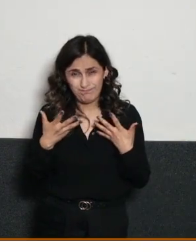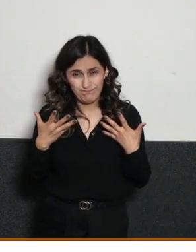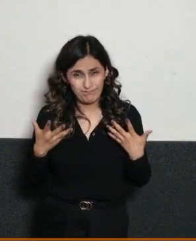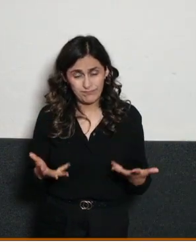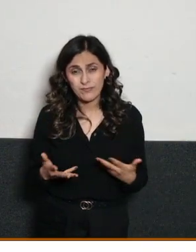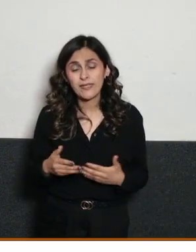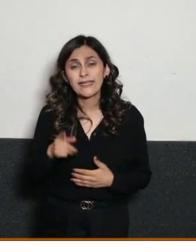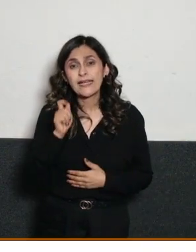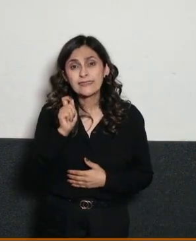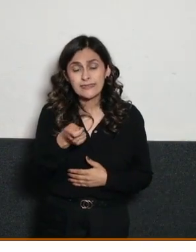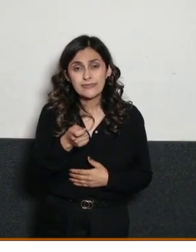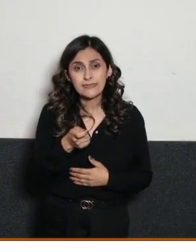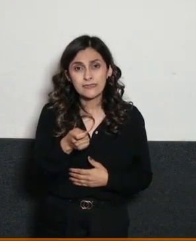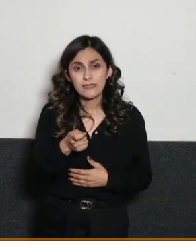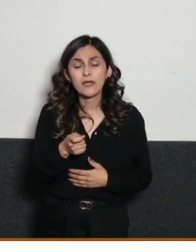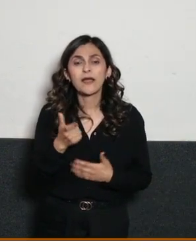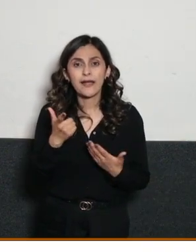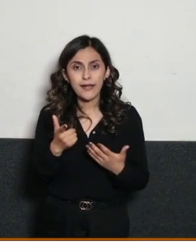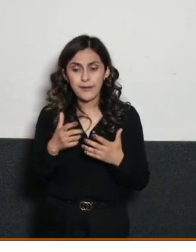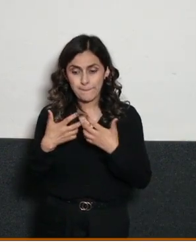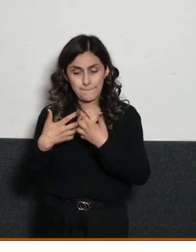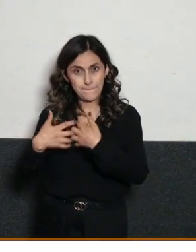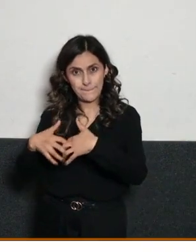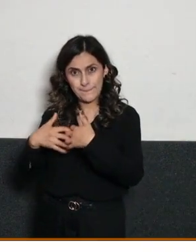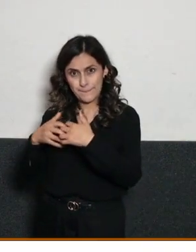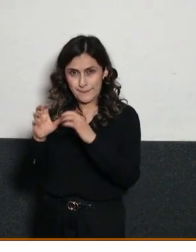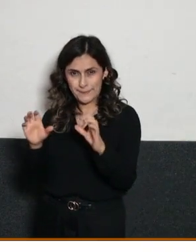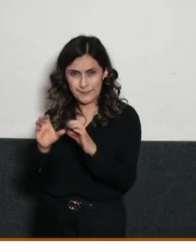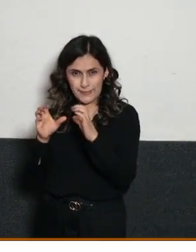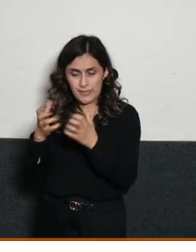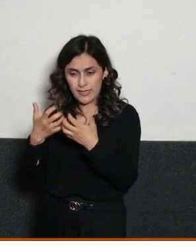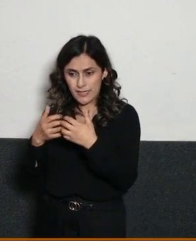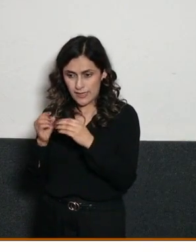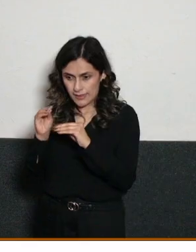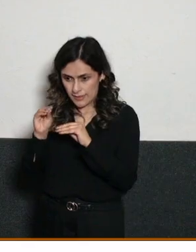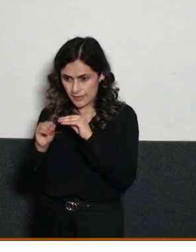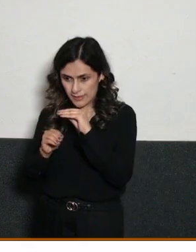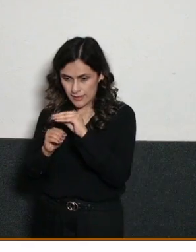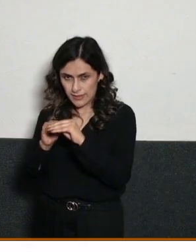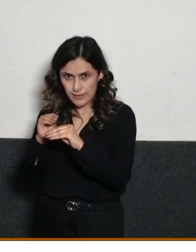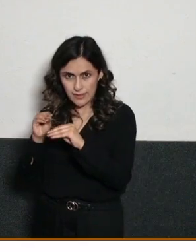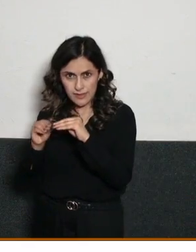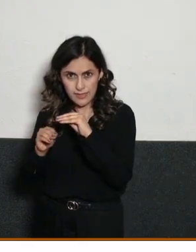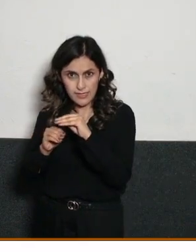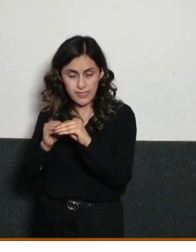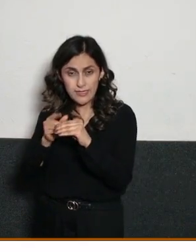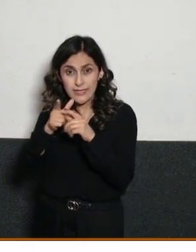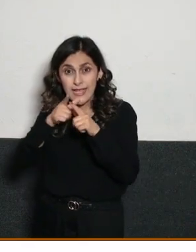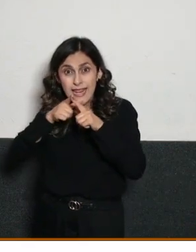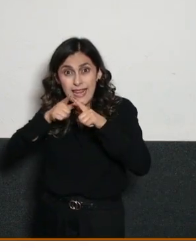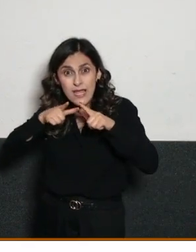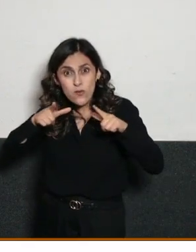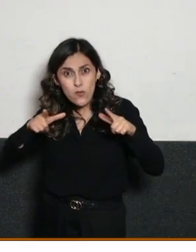que es que estamos empezando a programar máquinas con lenguaje subjetivo.